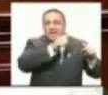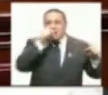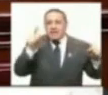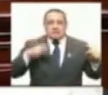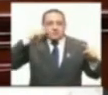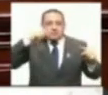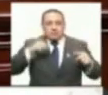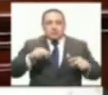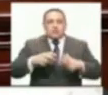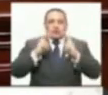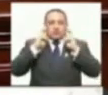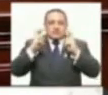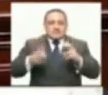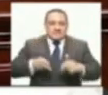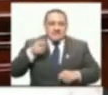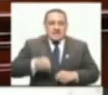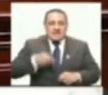Tren Grau